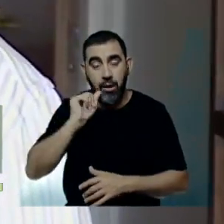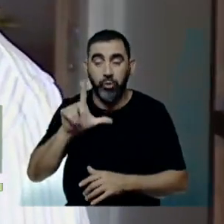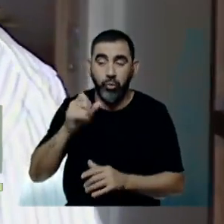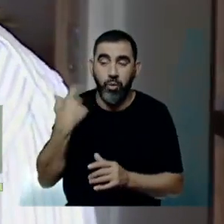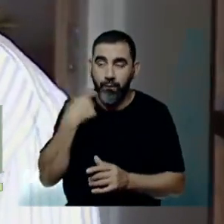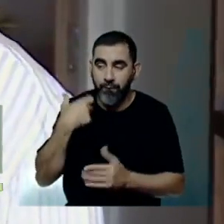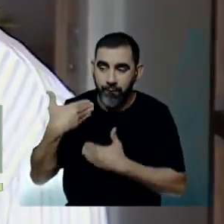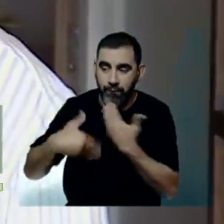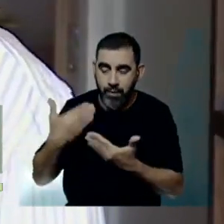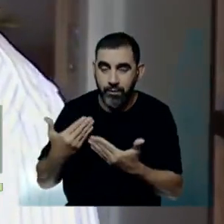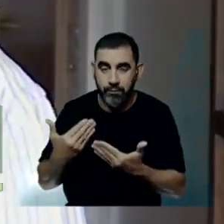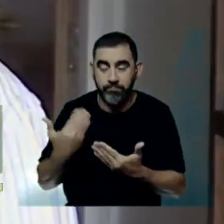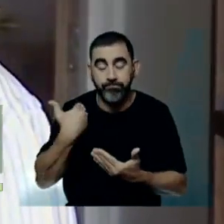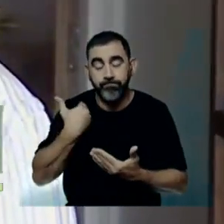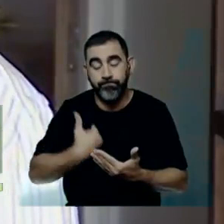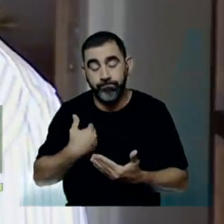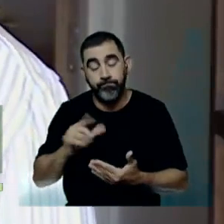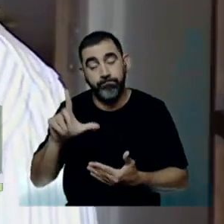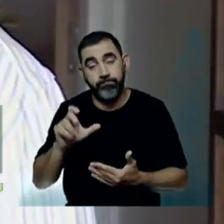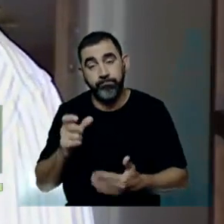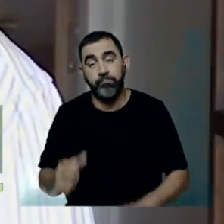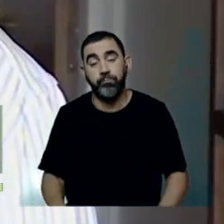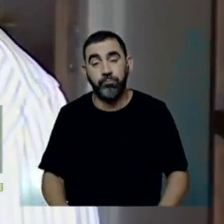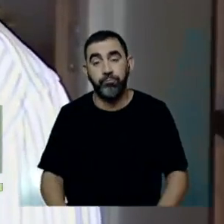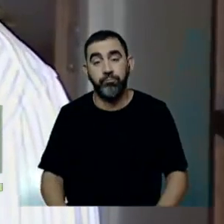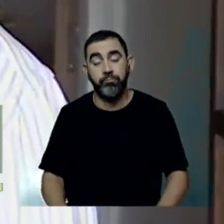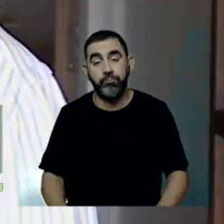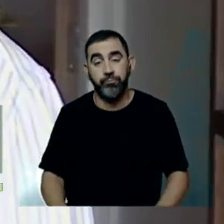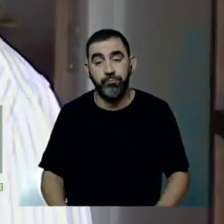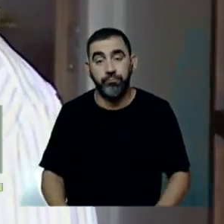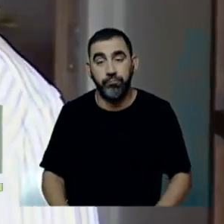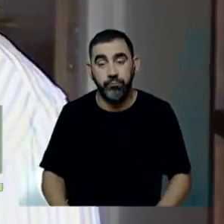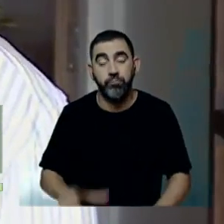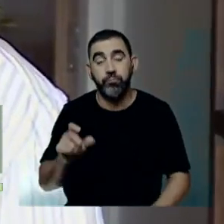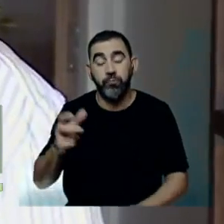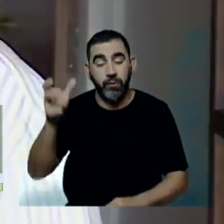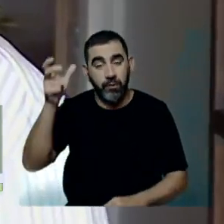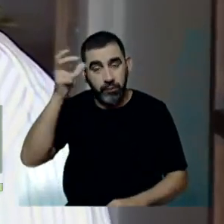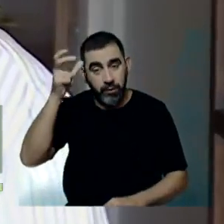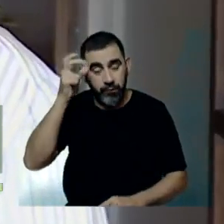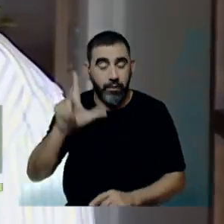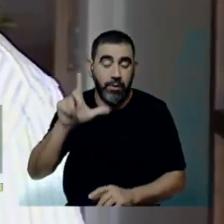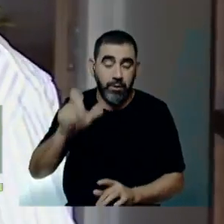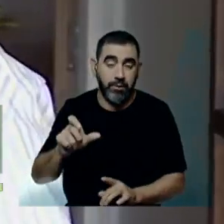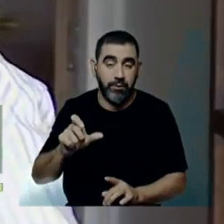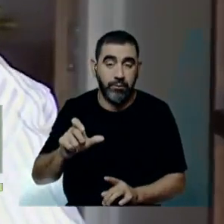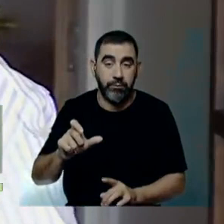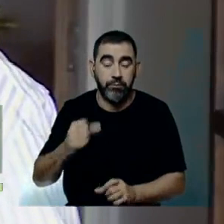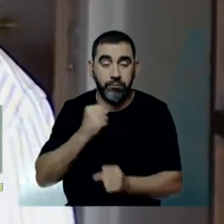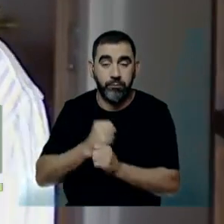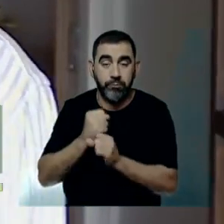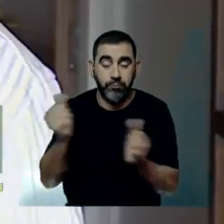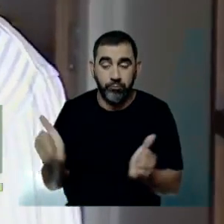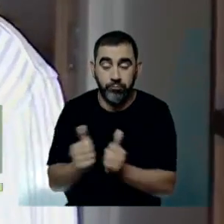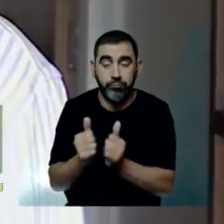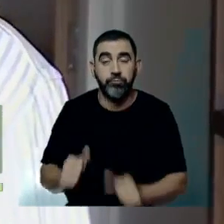este proceso, y lo lamentamos enormemente, y por supuesto también de Tabaré Vázquez, lo que ha sido nuestro trabajo conjunto con